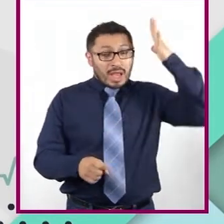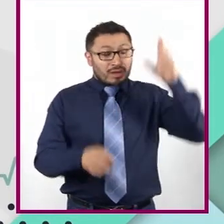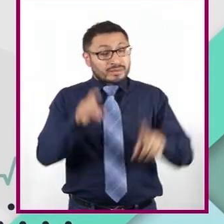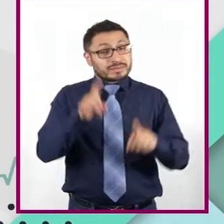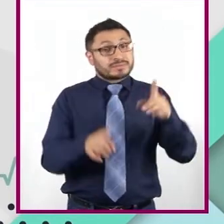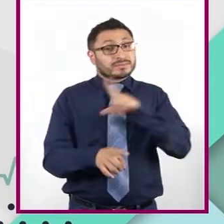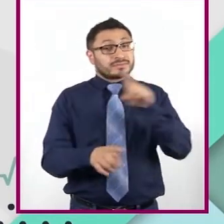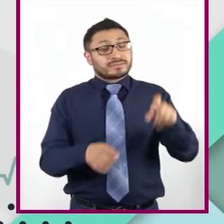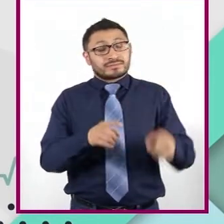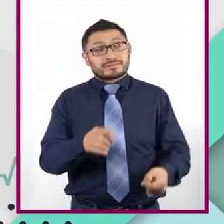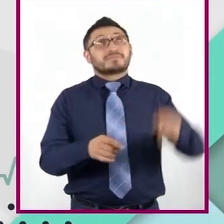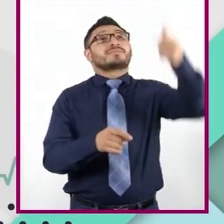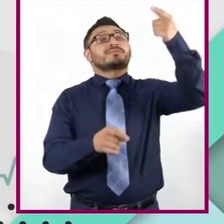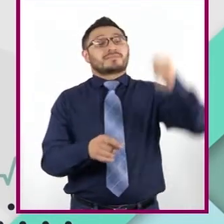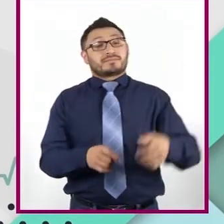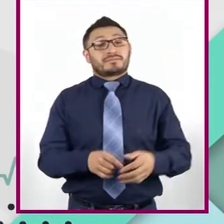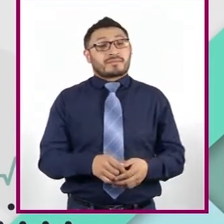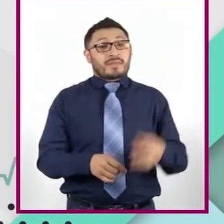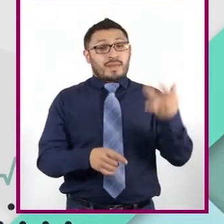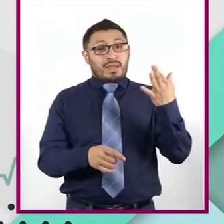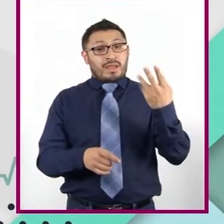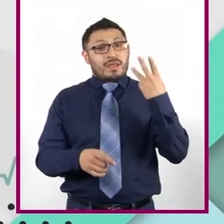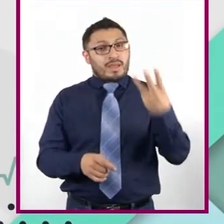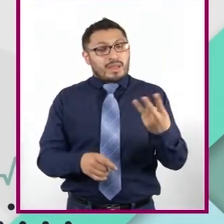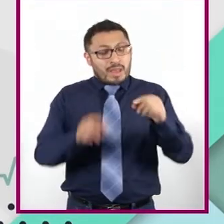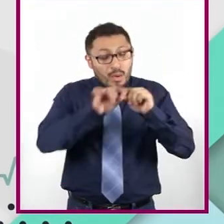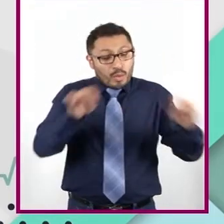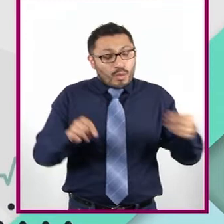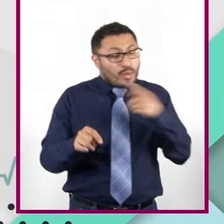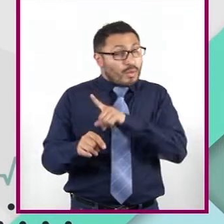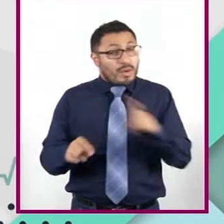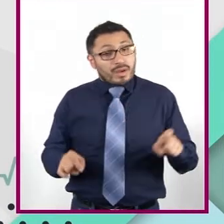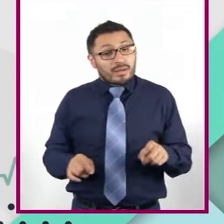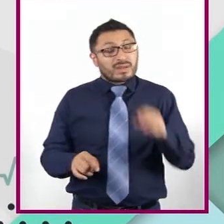100 lanzamientos, es 53 entre 100,